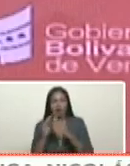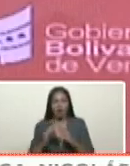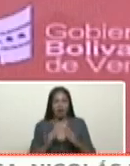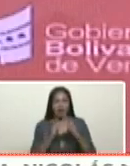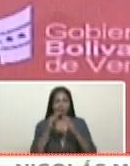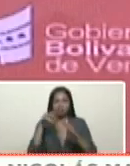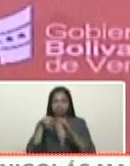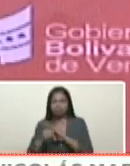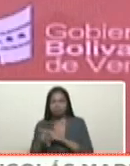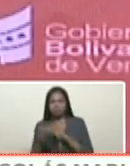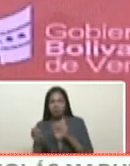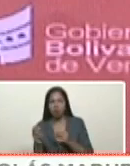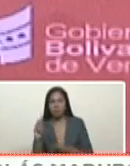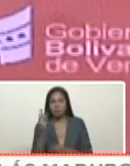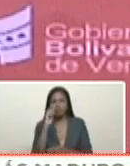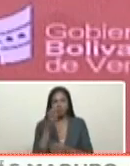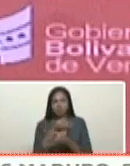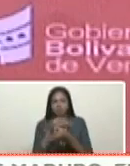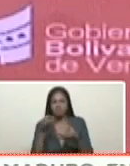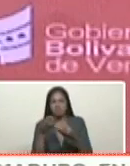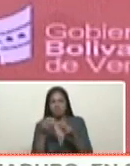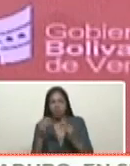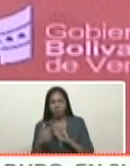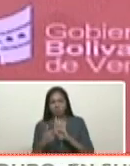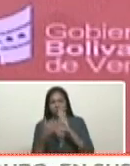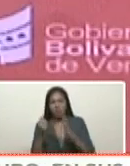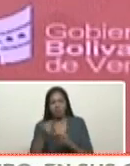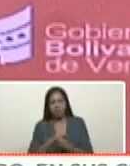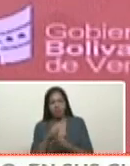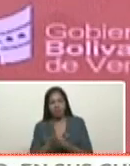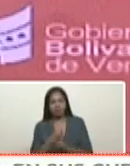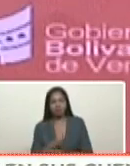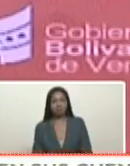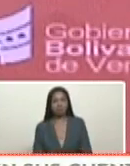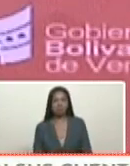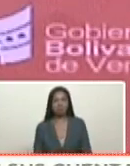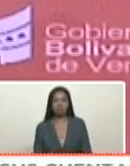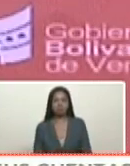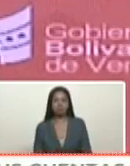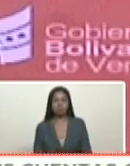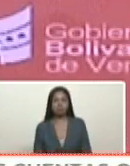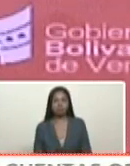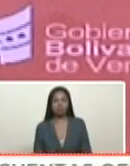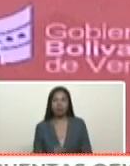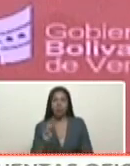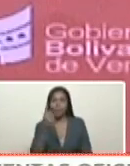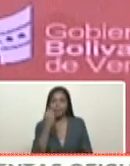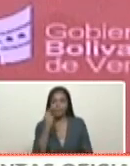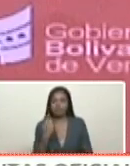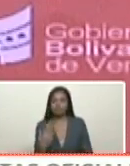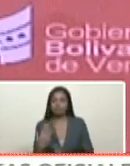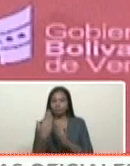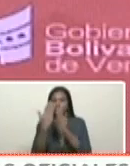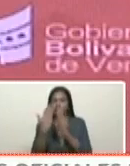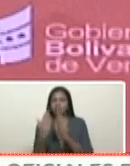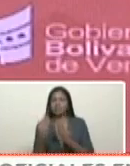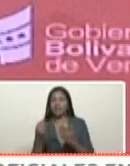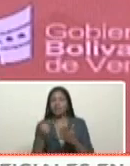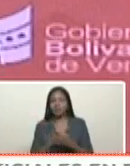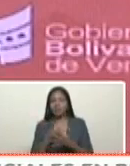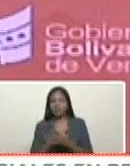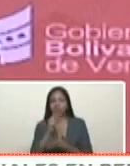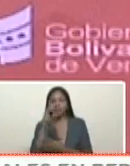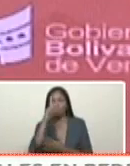primero, perfeccionar los frentes de batalla. Hay un primer frente de batalla a